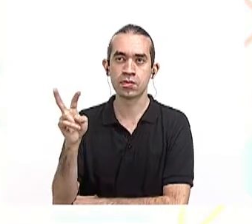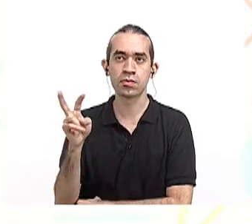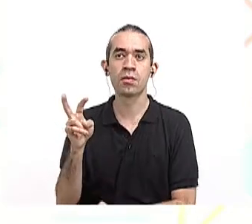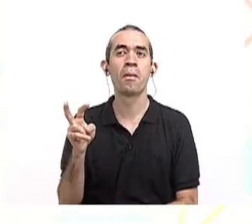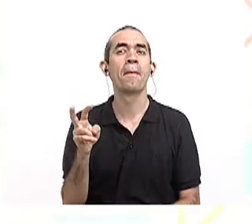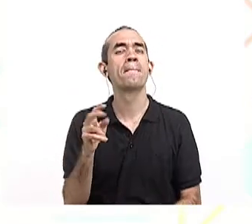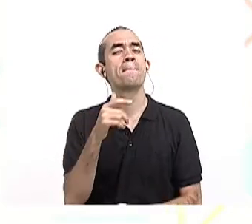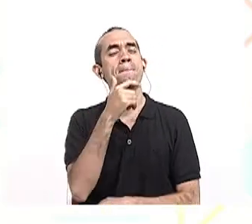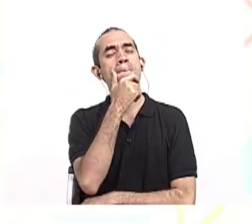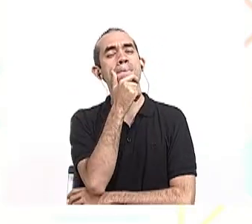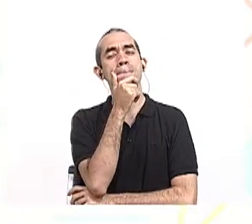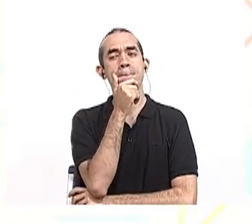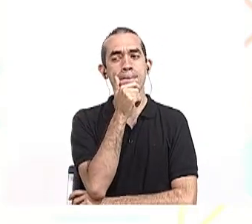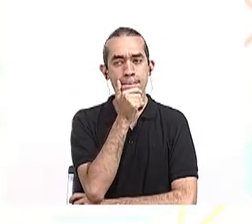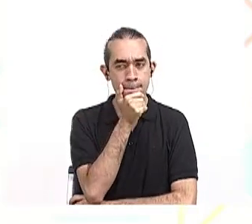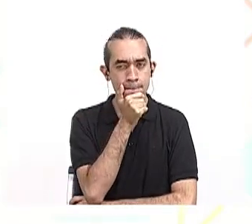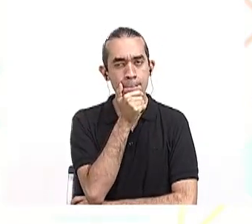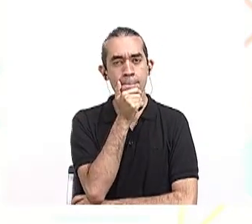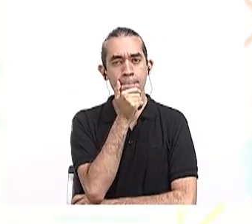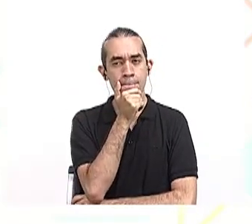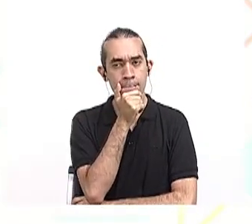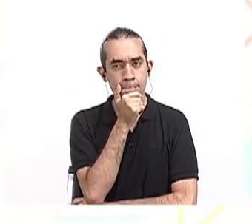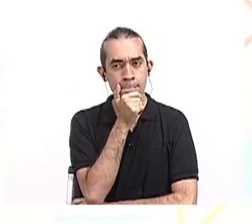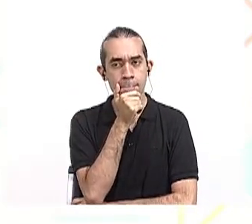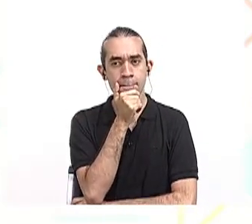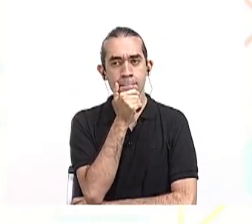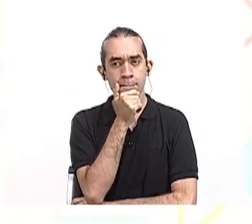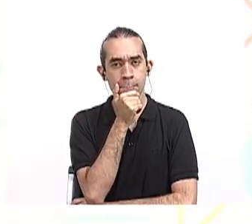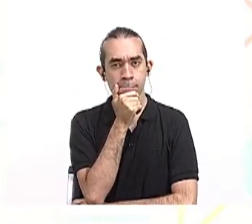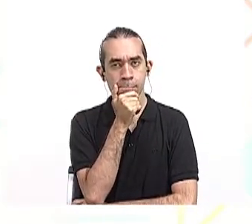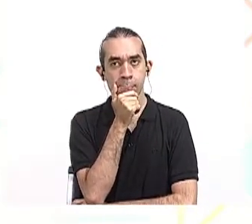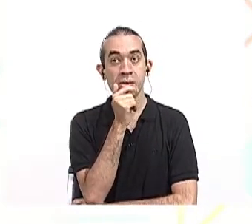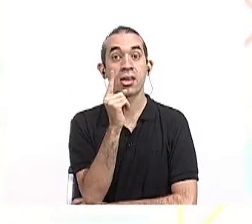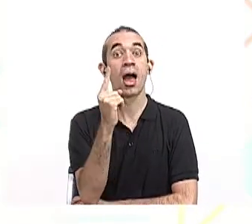expresión, tenemos que,